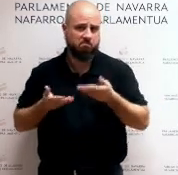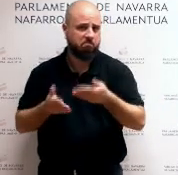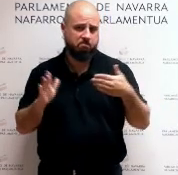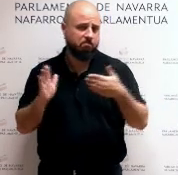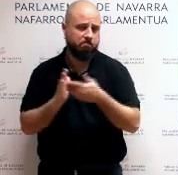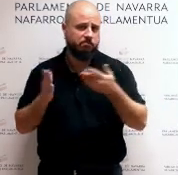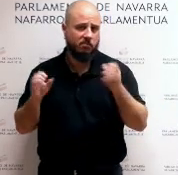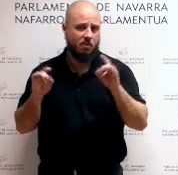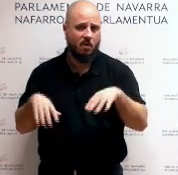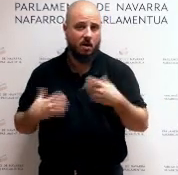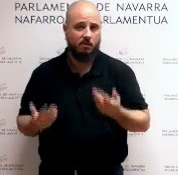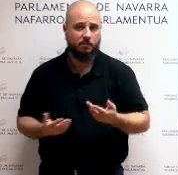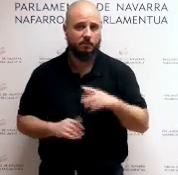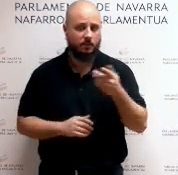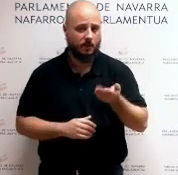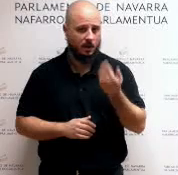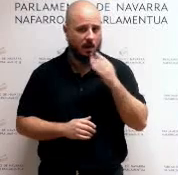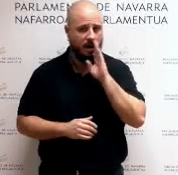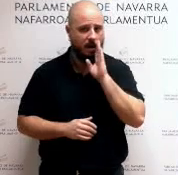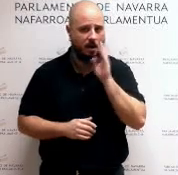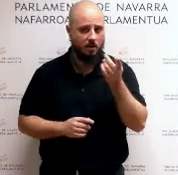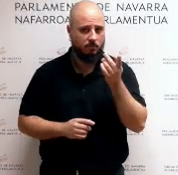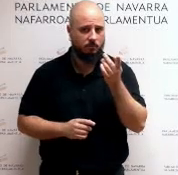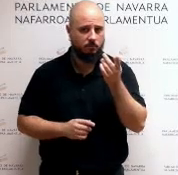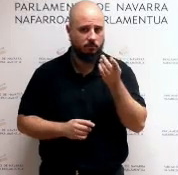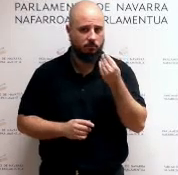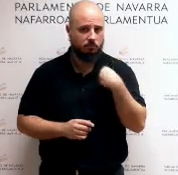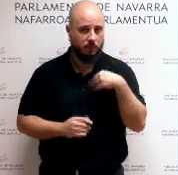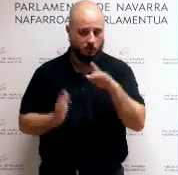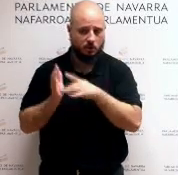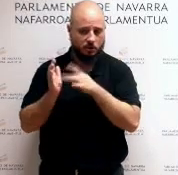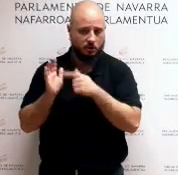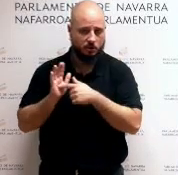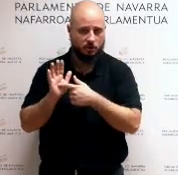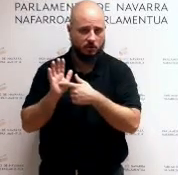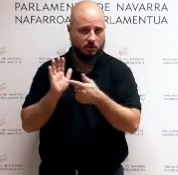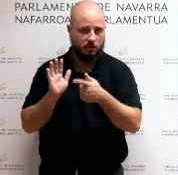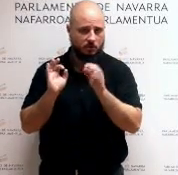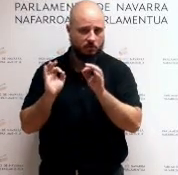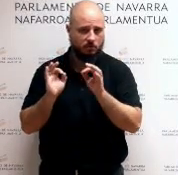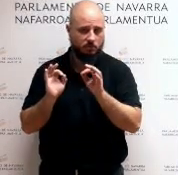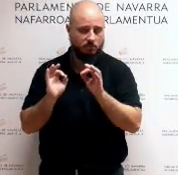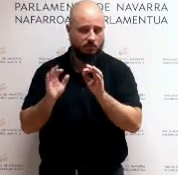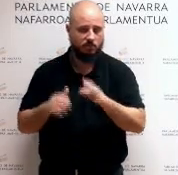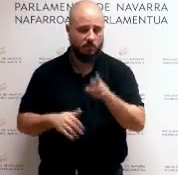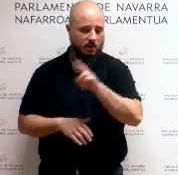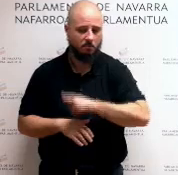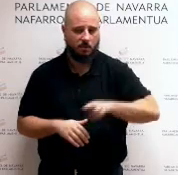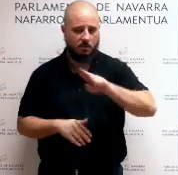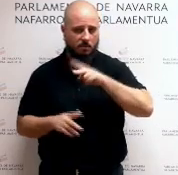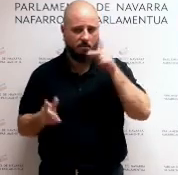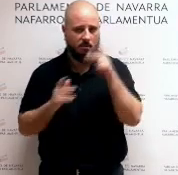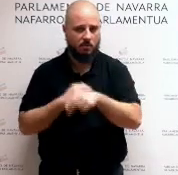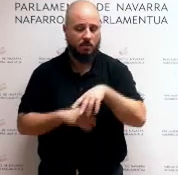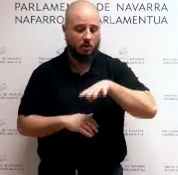Y a lo expuesto allí, recogido en el correspondiente diario de sesiones, nos remitimos para no ser reiterativos. 4